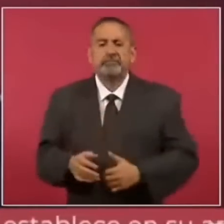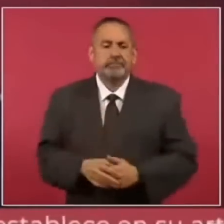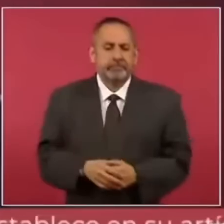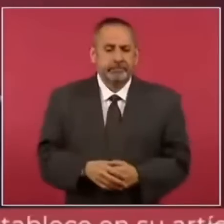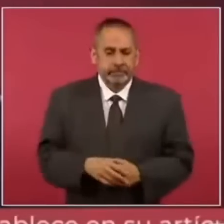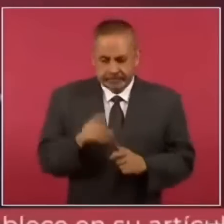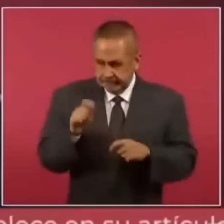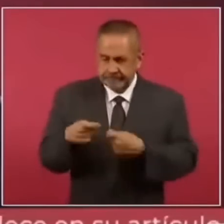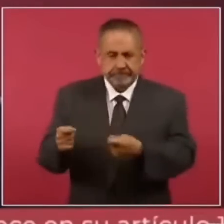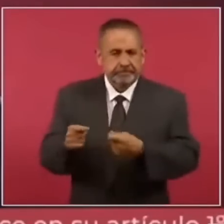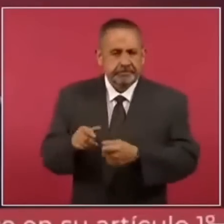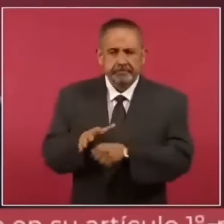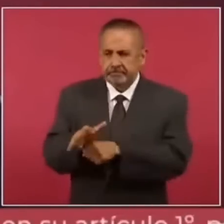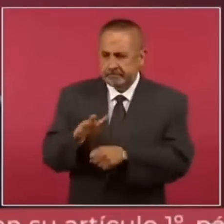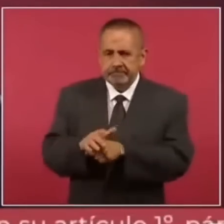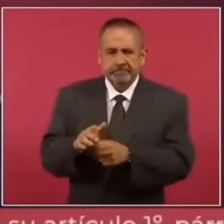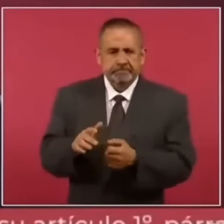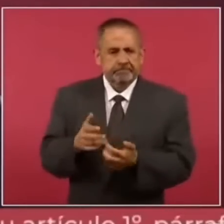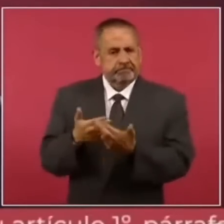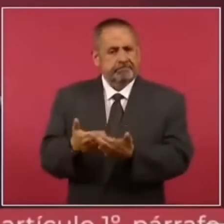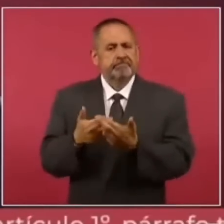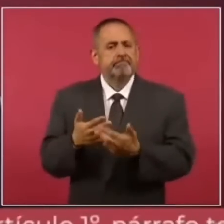para garantizar el abasto